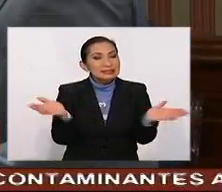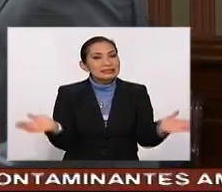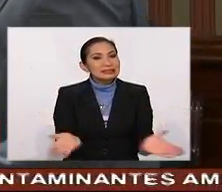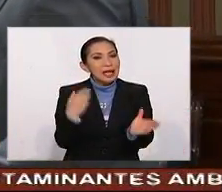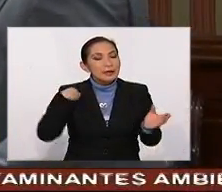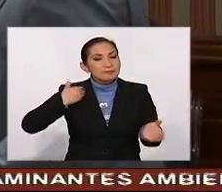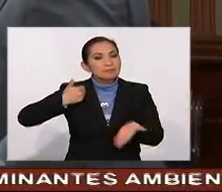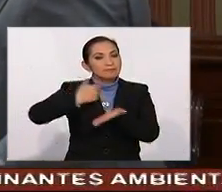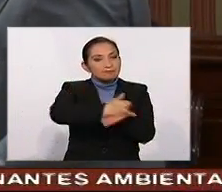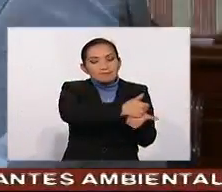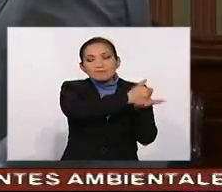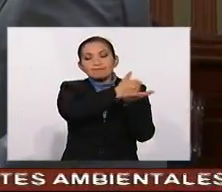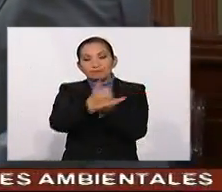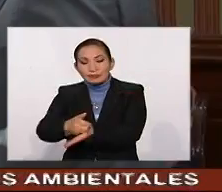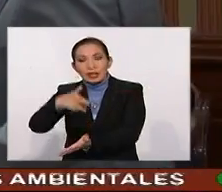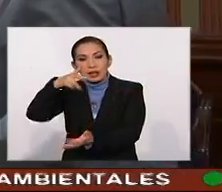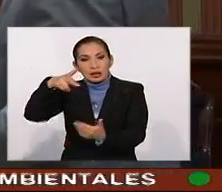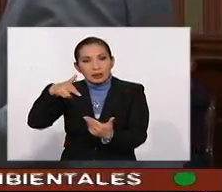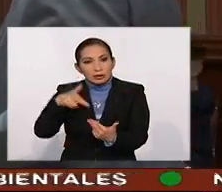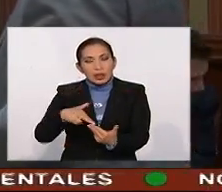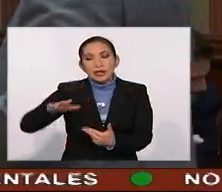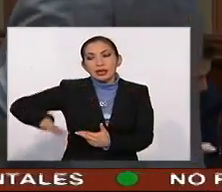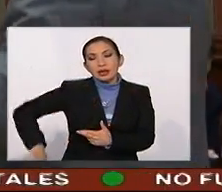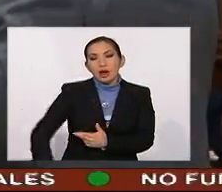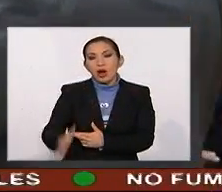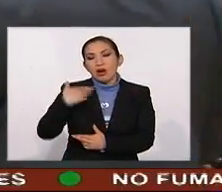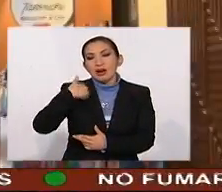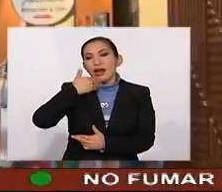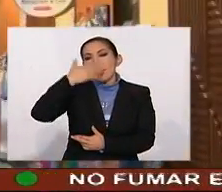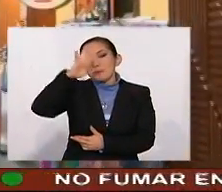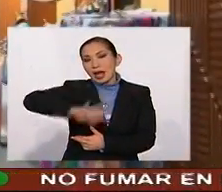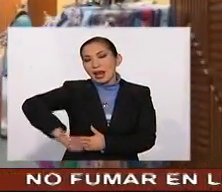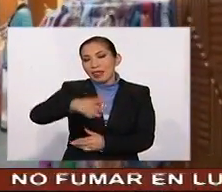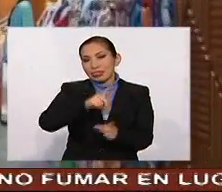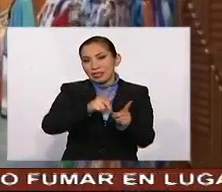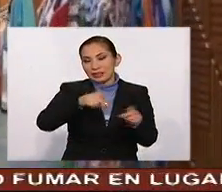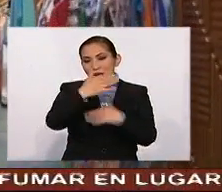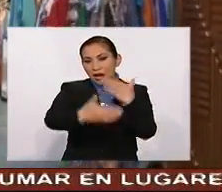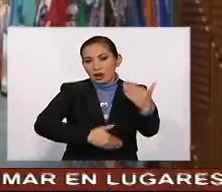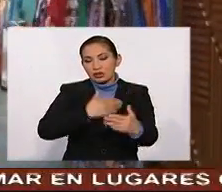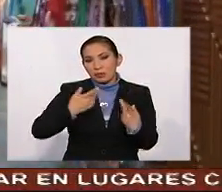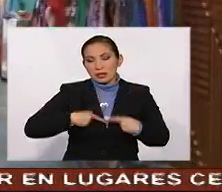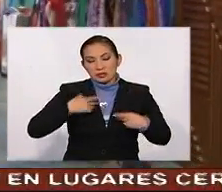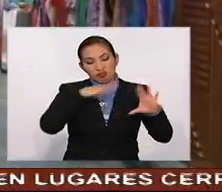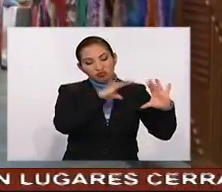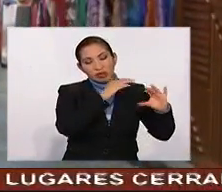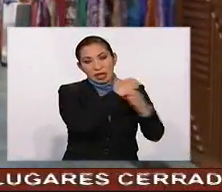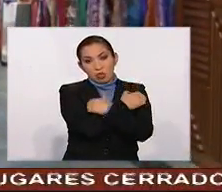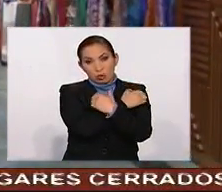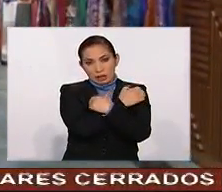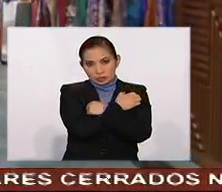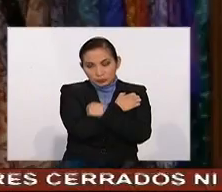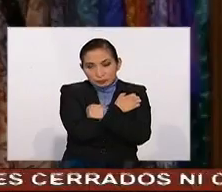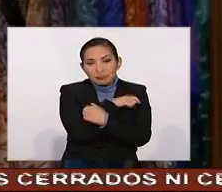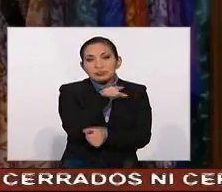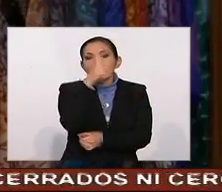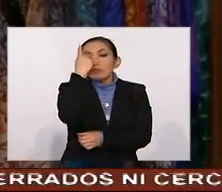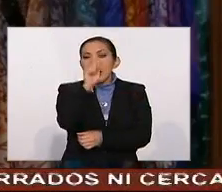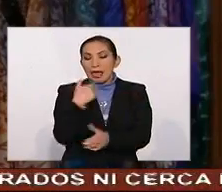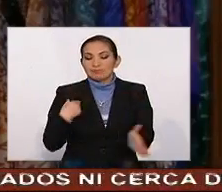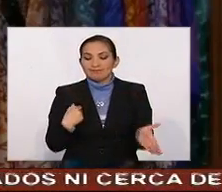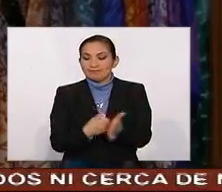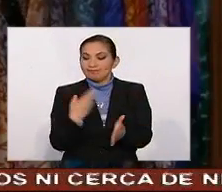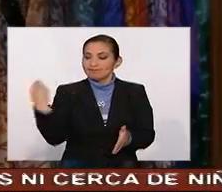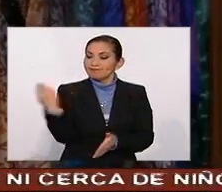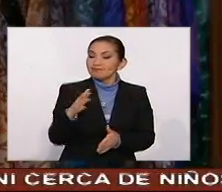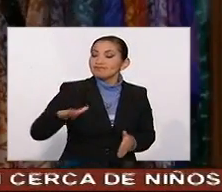la cooperación con la región arábiga en las áreas de desarrollo de capital humano y de educación, a fin de satisfacer